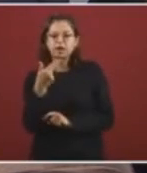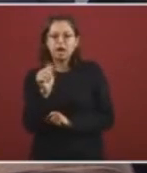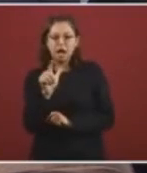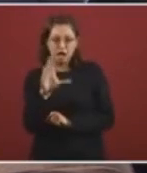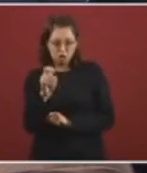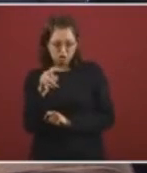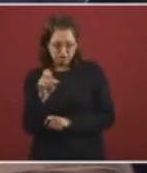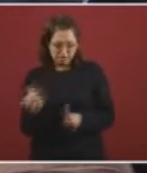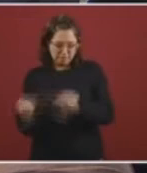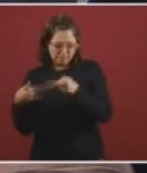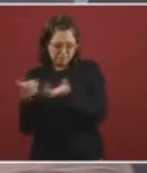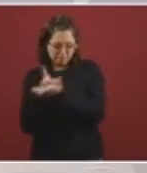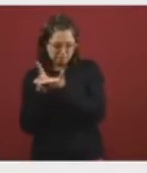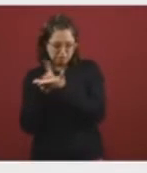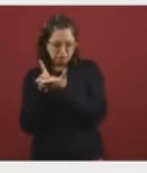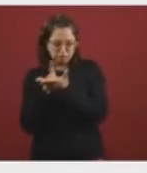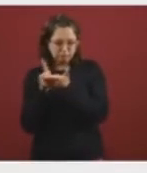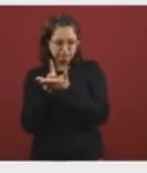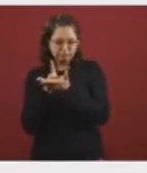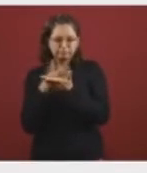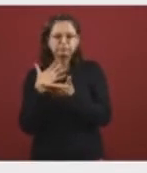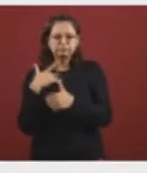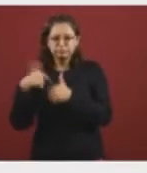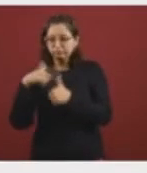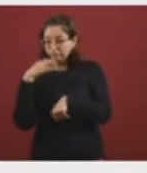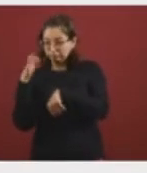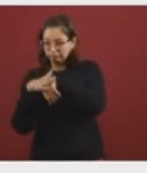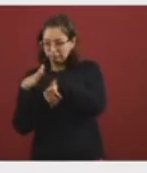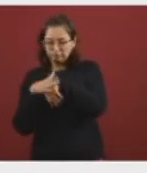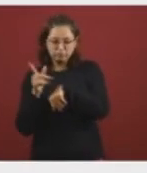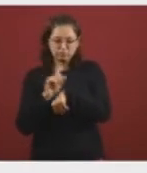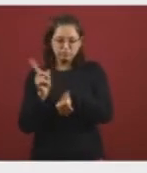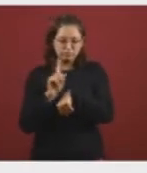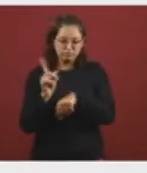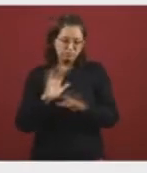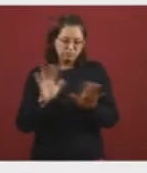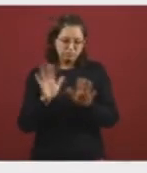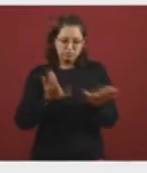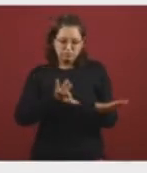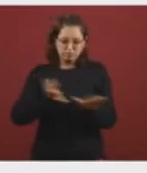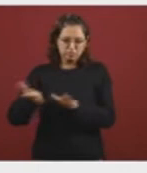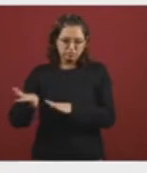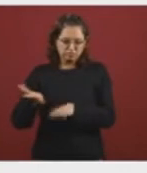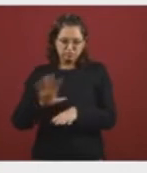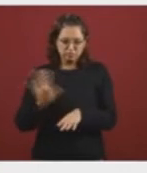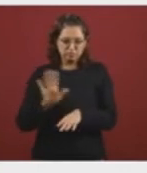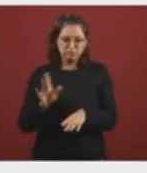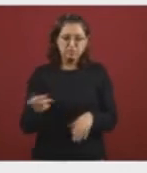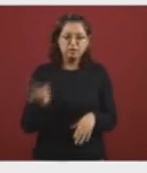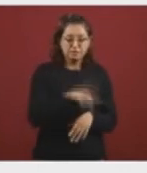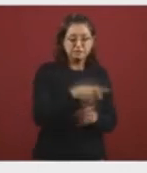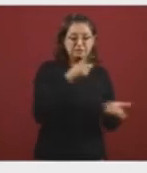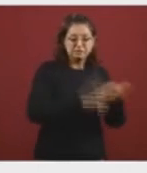organizada, los que están en las gasolinerías avisando quién entra y quién sale de un pueblo. Estoy hablando de los que